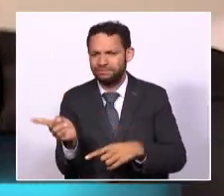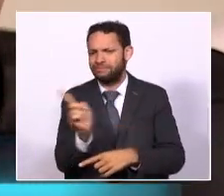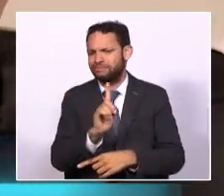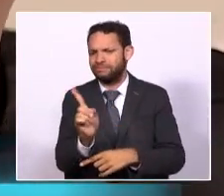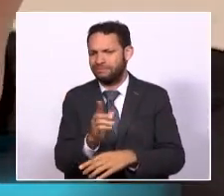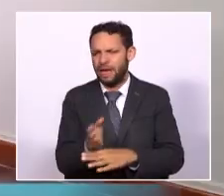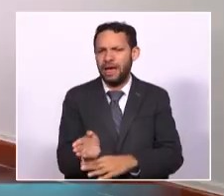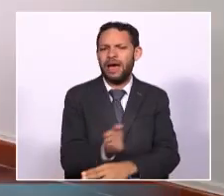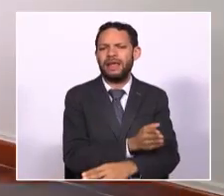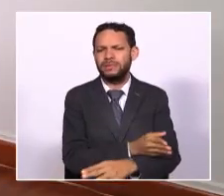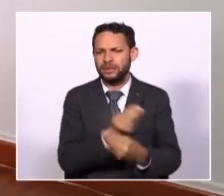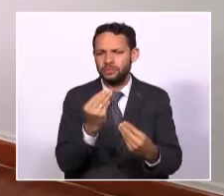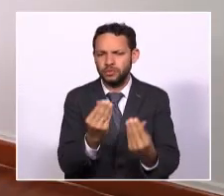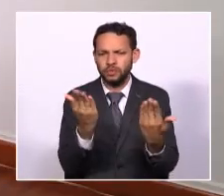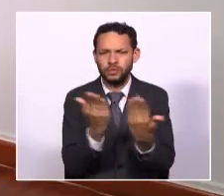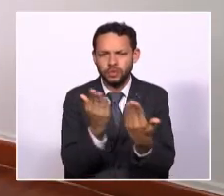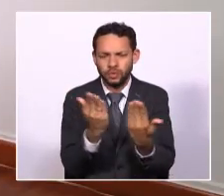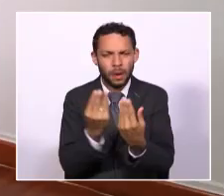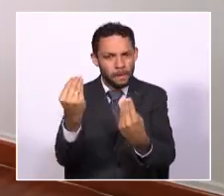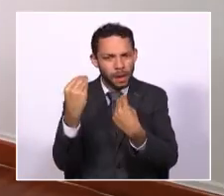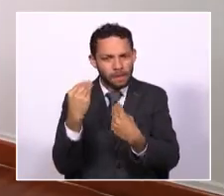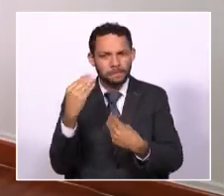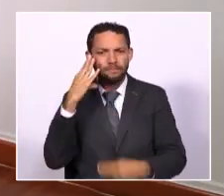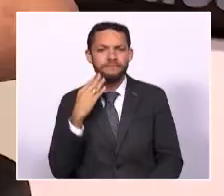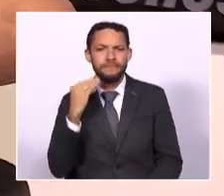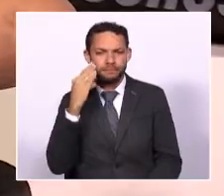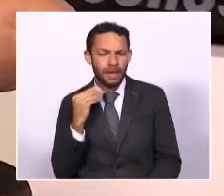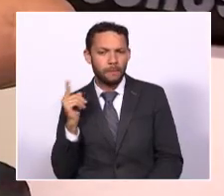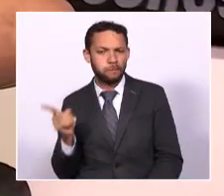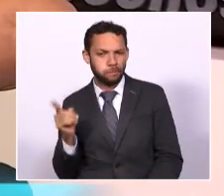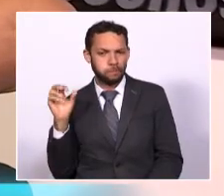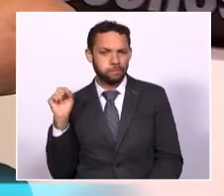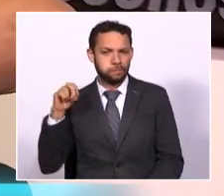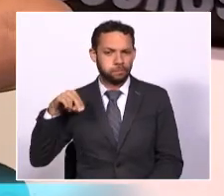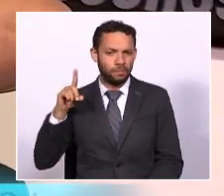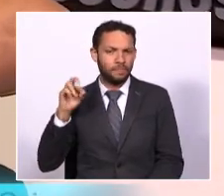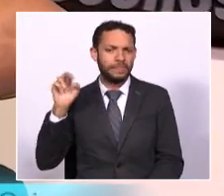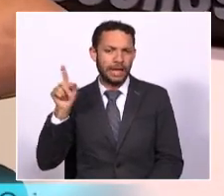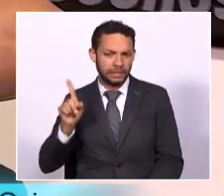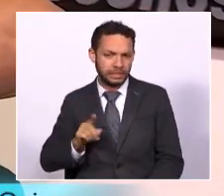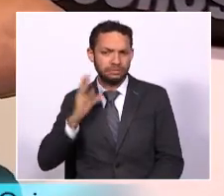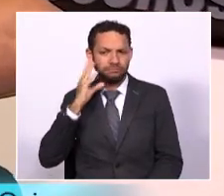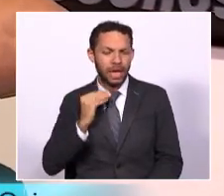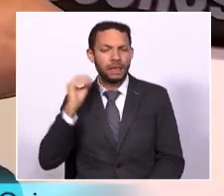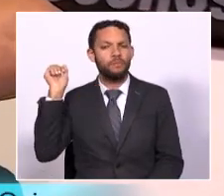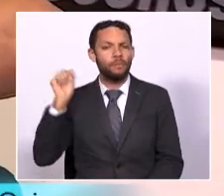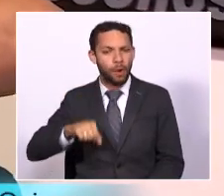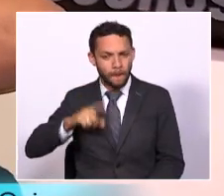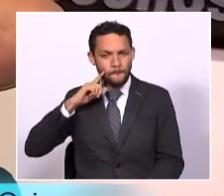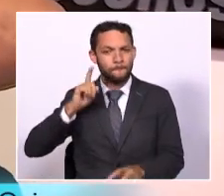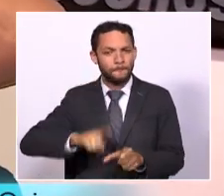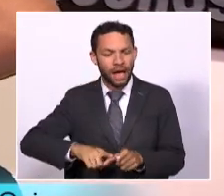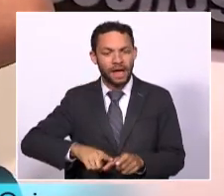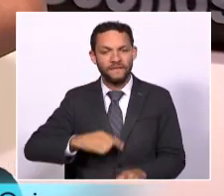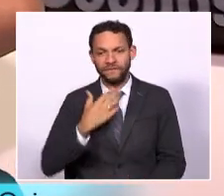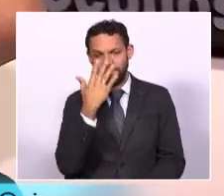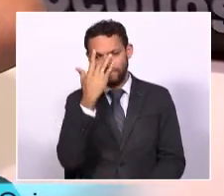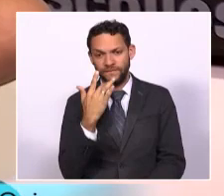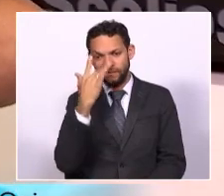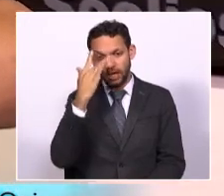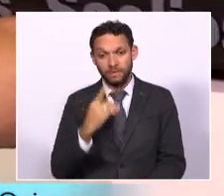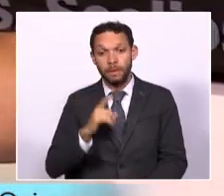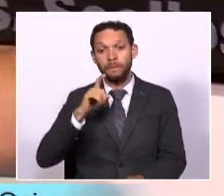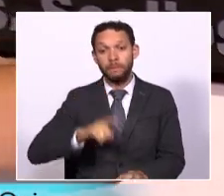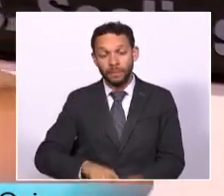estudio. Raúl Andrés ha estado en muchas escuelas y lleva muchos años estudiando, y ustedes pueden seguirlo a él en Facebook, donde tiene